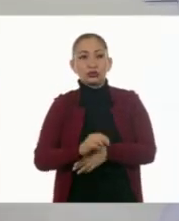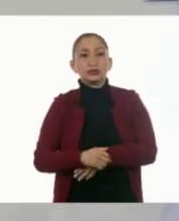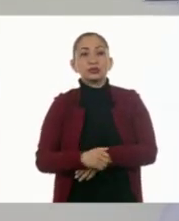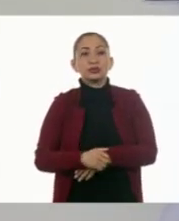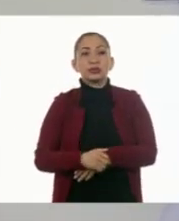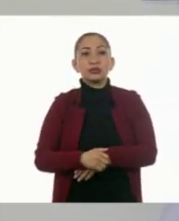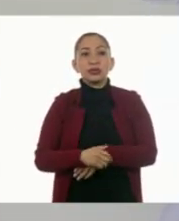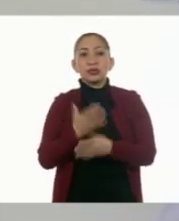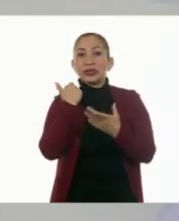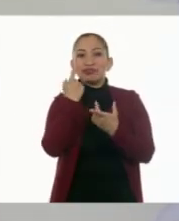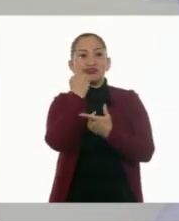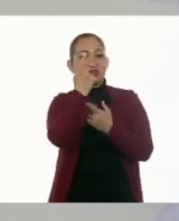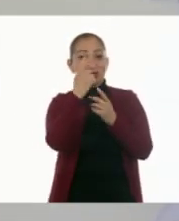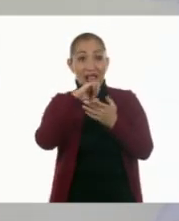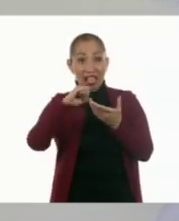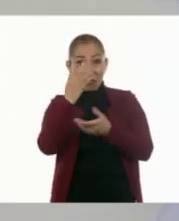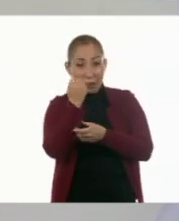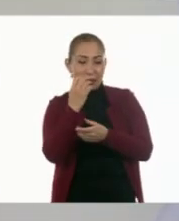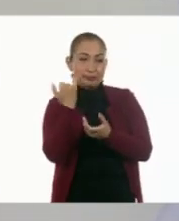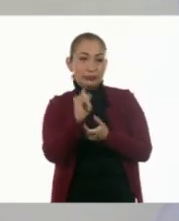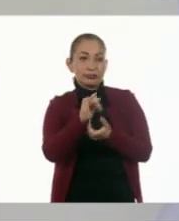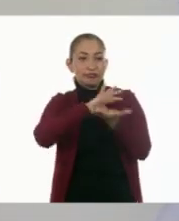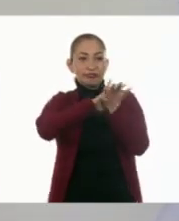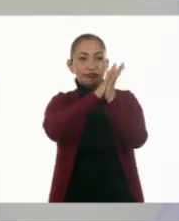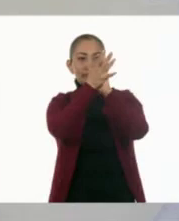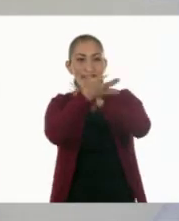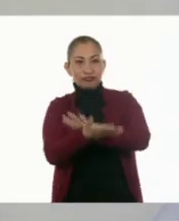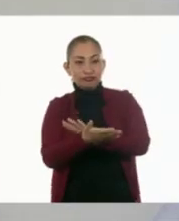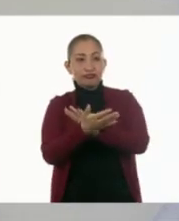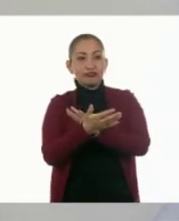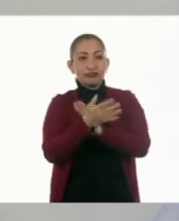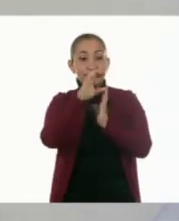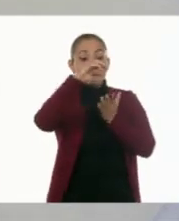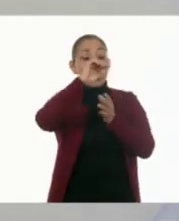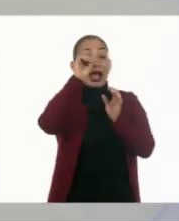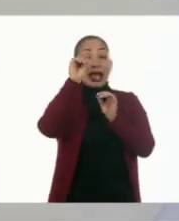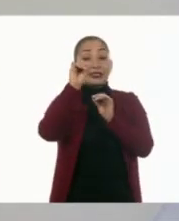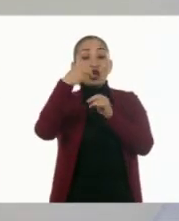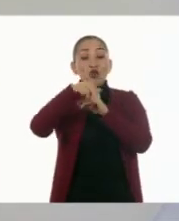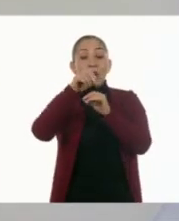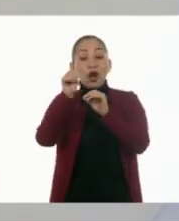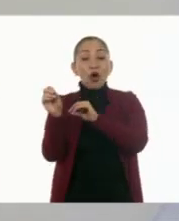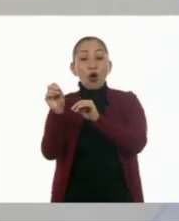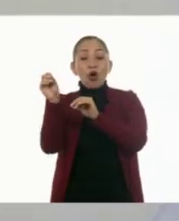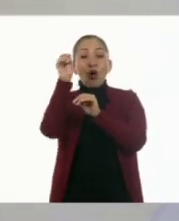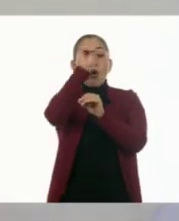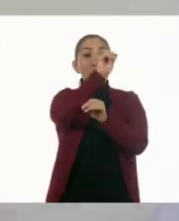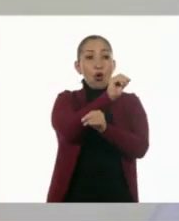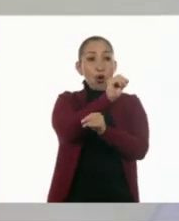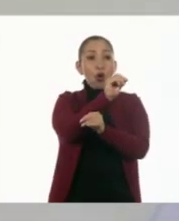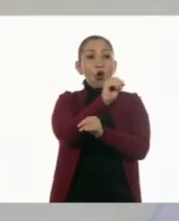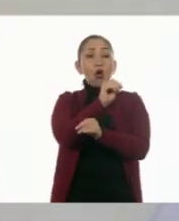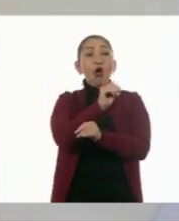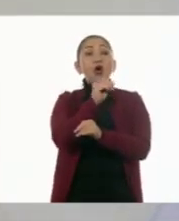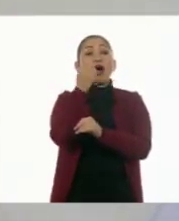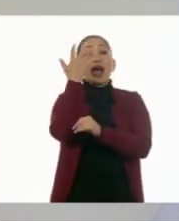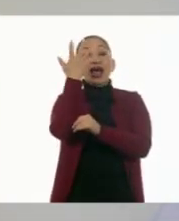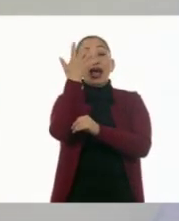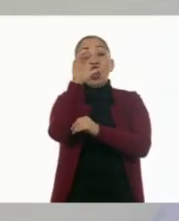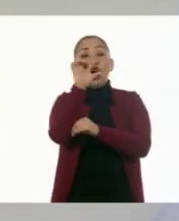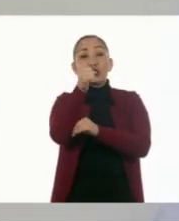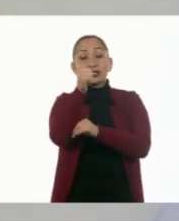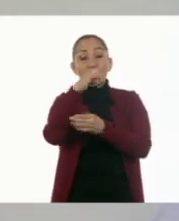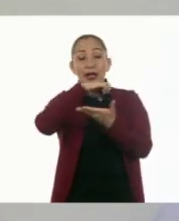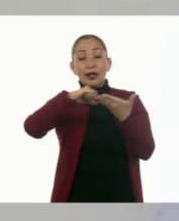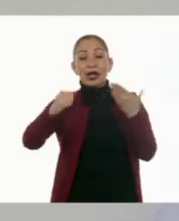Aquí tampoco alcanza, entonces vamos uh-huh. a tener que transformar. Uh-huh. Y ponemos 11. Ajá, 10 más 1 son 11. Uh-huh. Ahora sí, 11